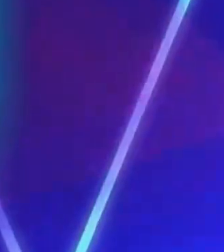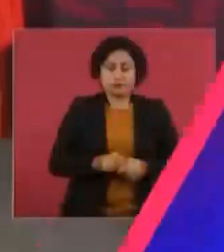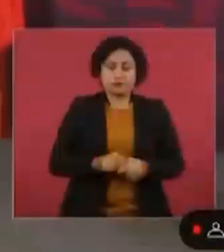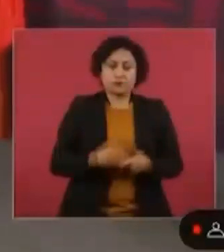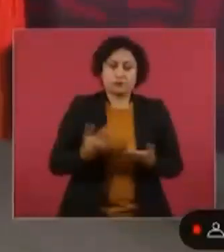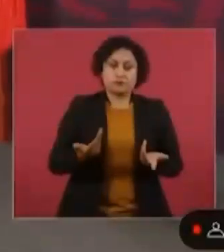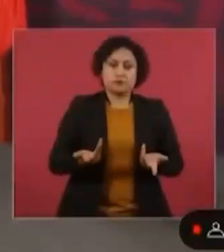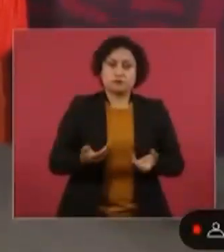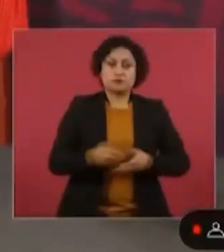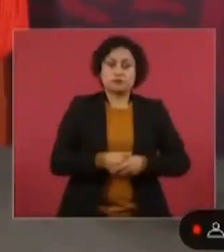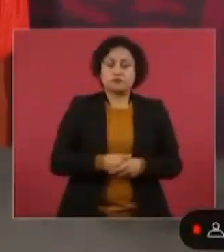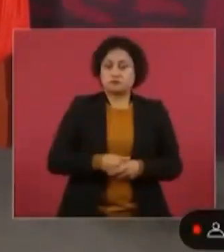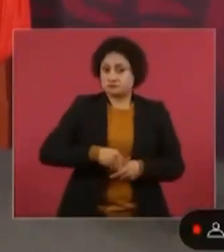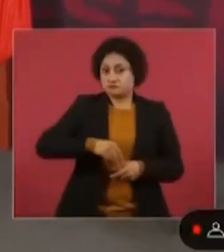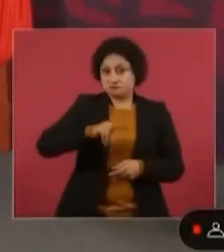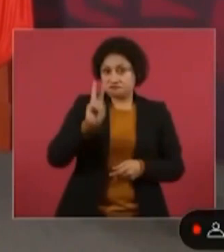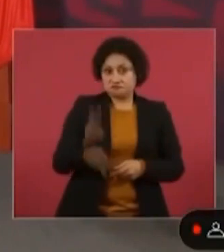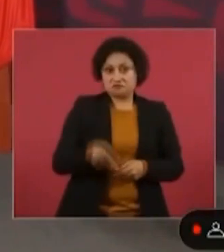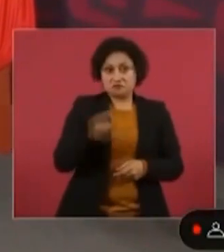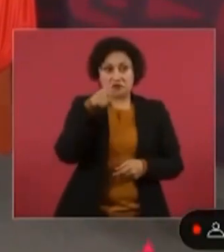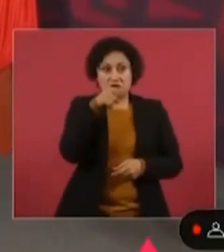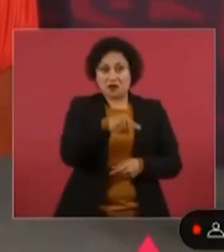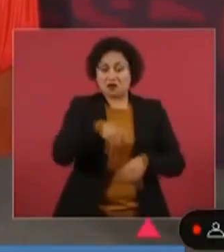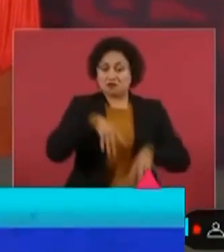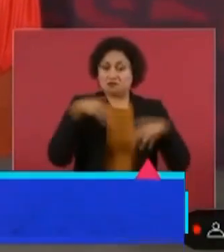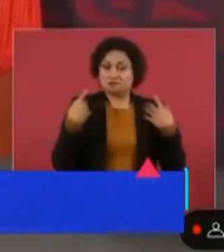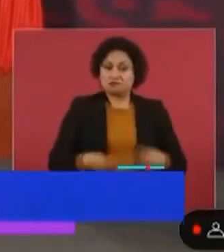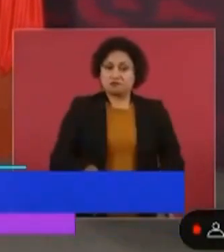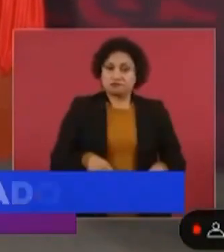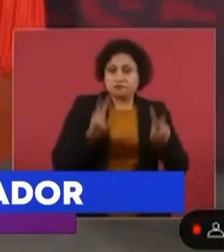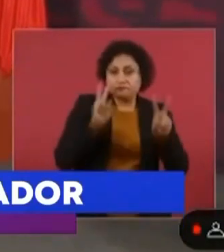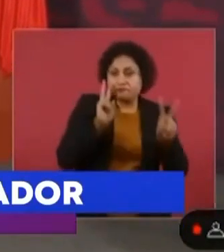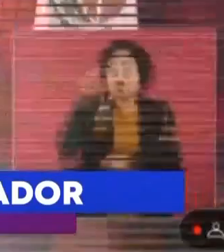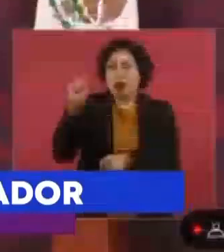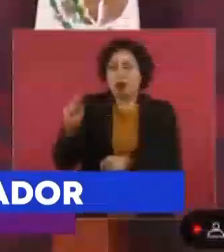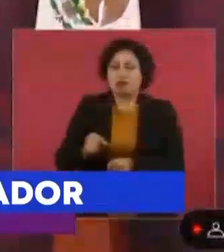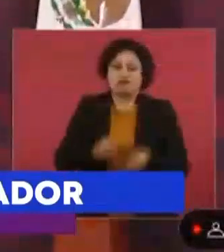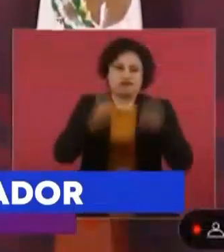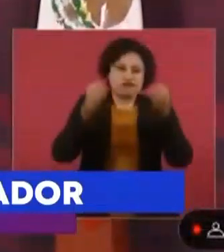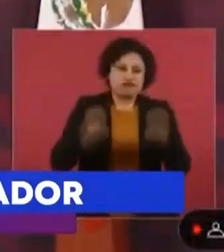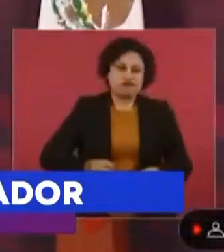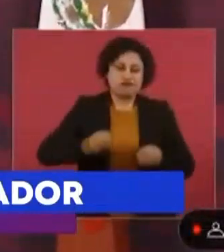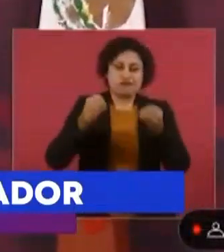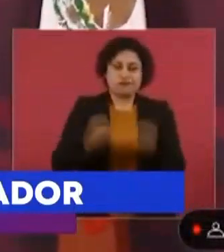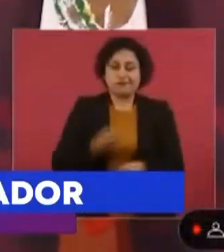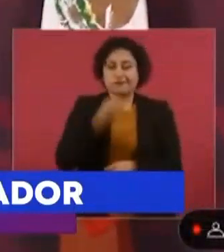Ha hecho muy buen trabajo, es un buen gobernador y